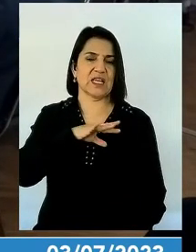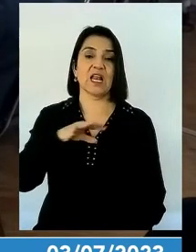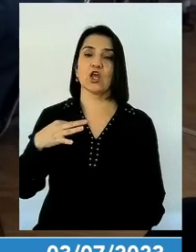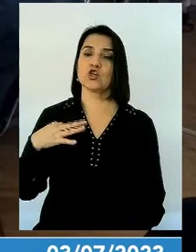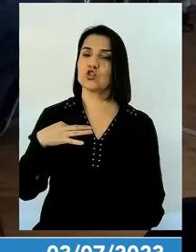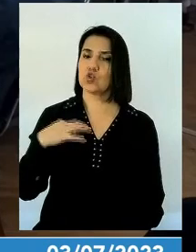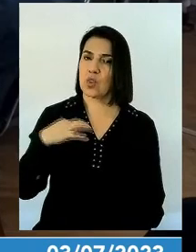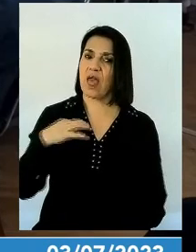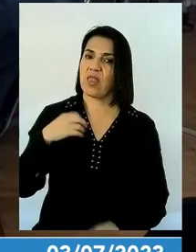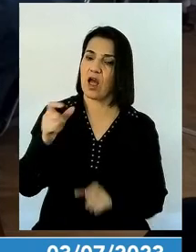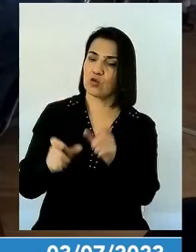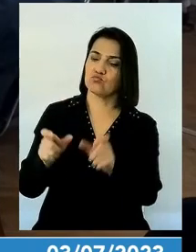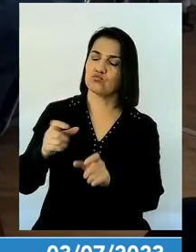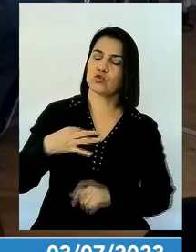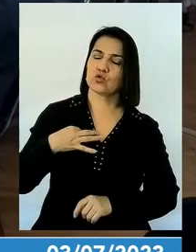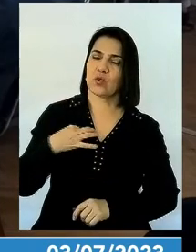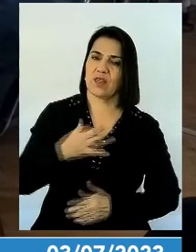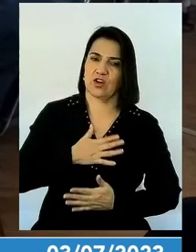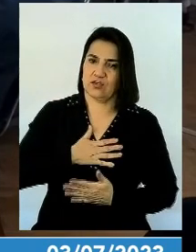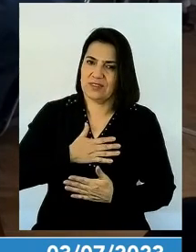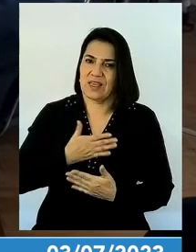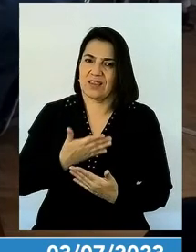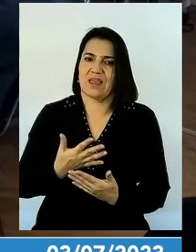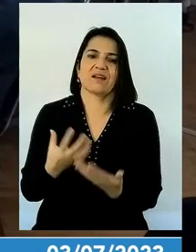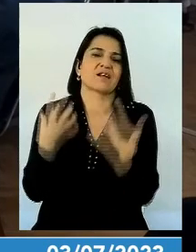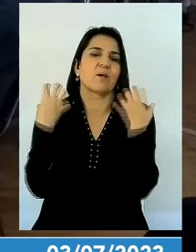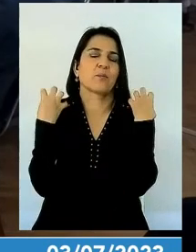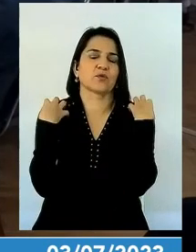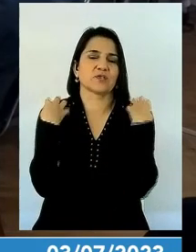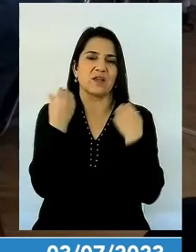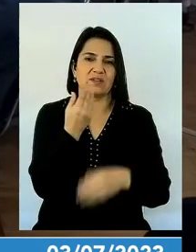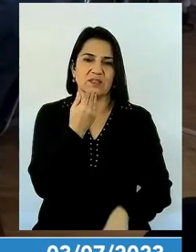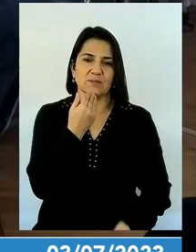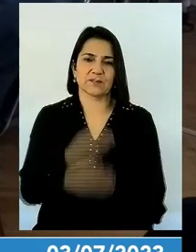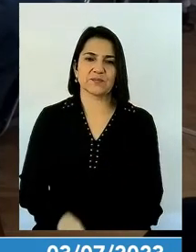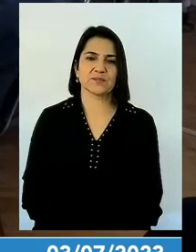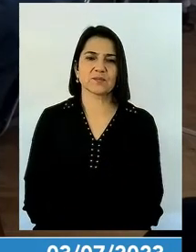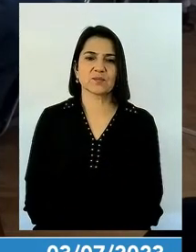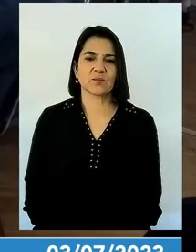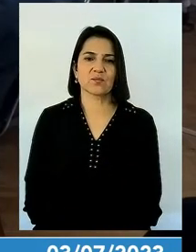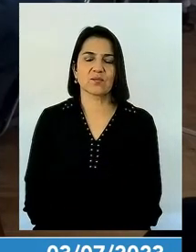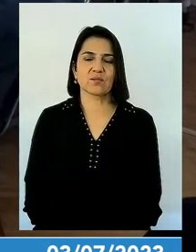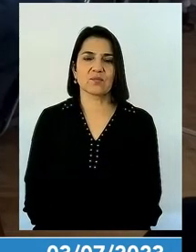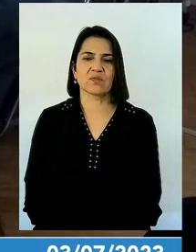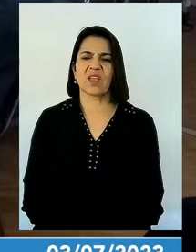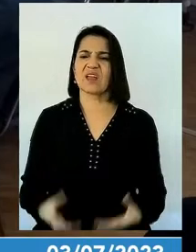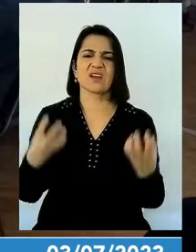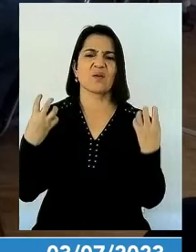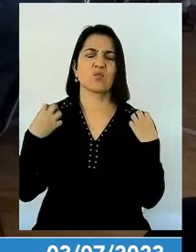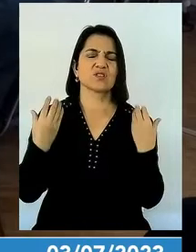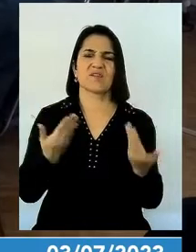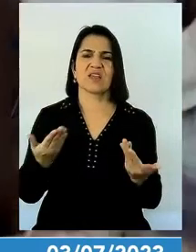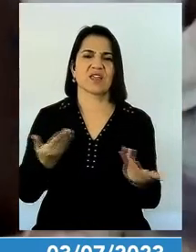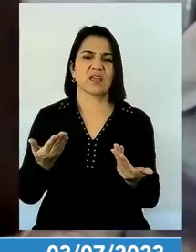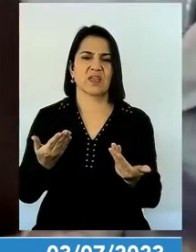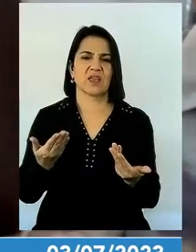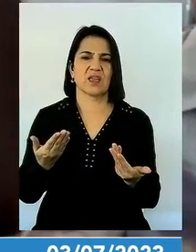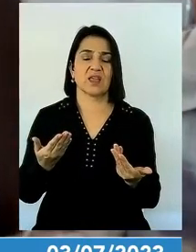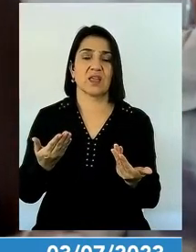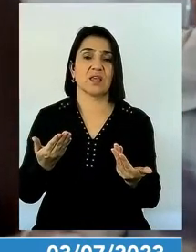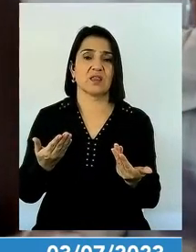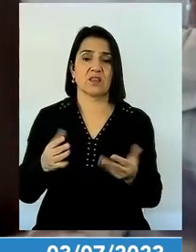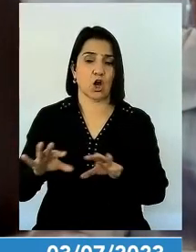se sientan responsables también con qué es lo que sucede con nuestros recursos, con nuestros